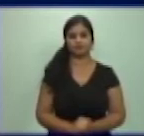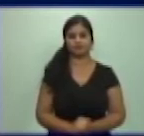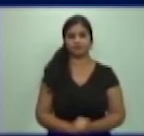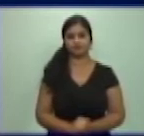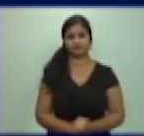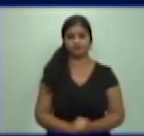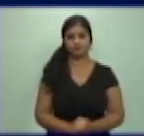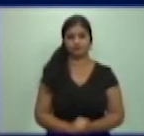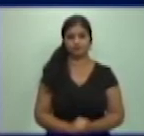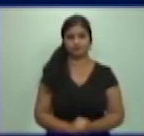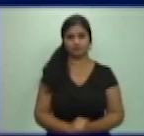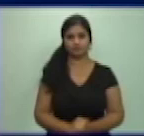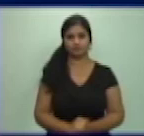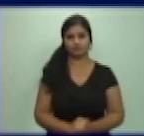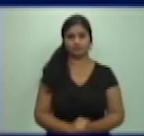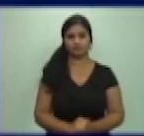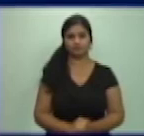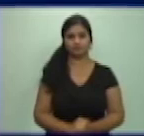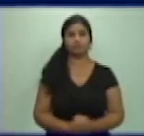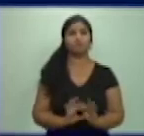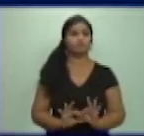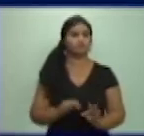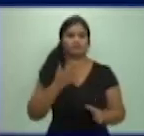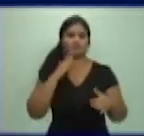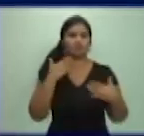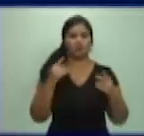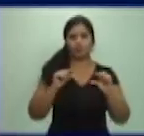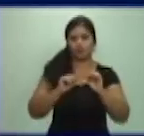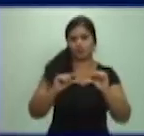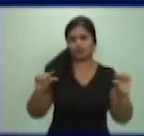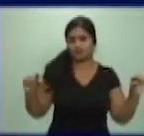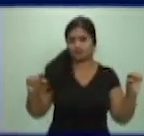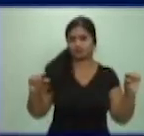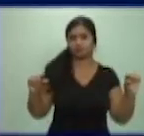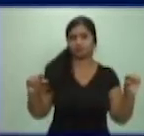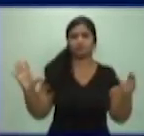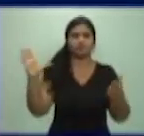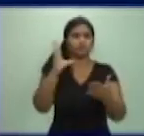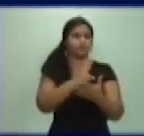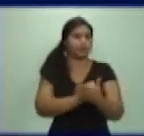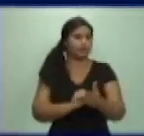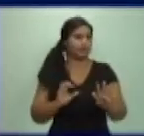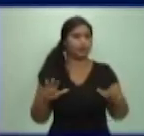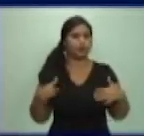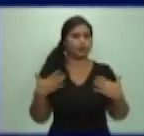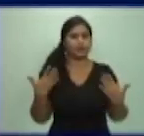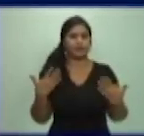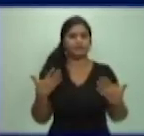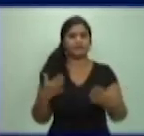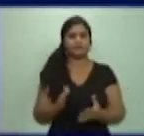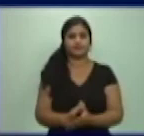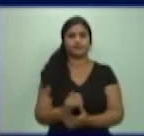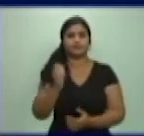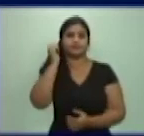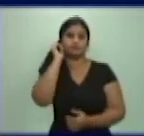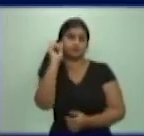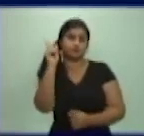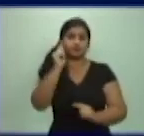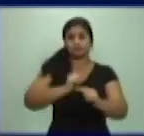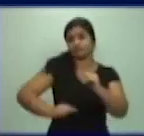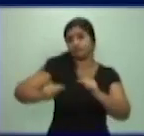o atributiva. ¿Cómo nos pudiera quedar esta oración? Bueno, en sentido general, la idea esencial del texto, bueno, llevada a